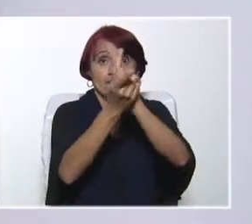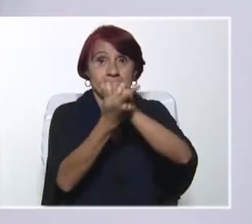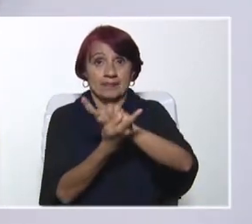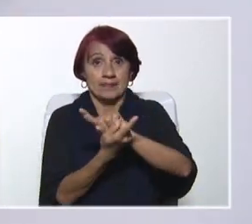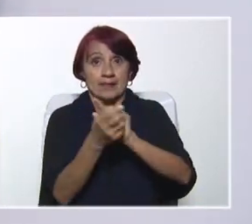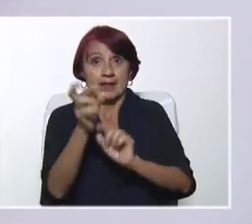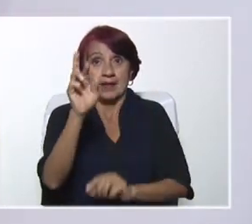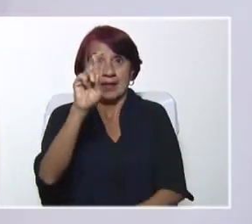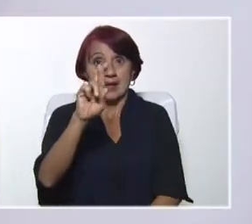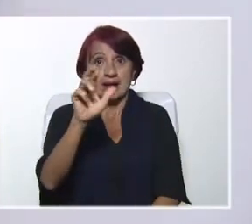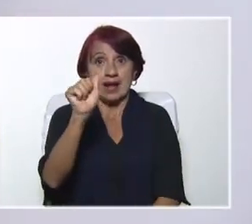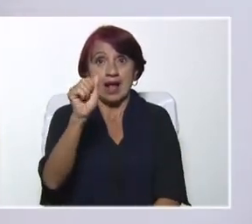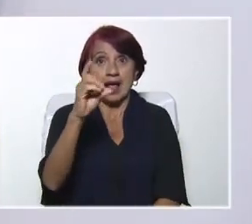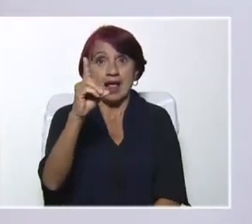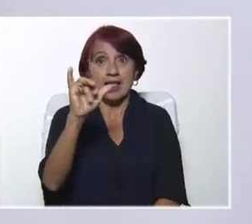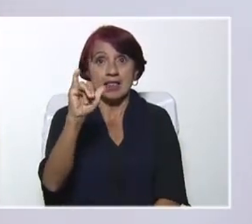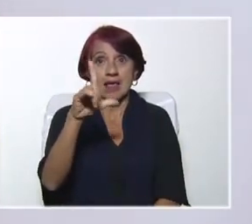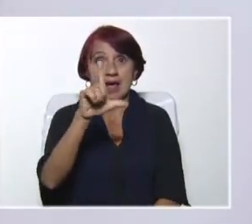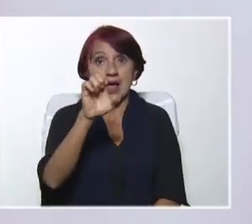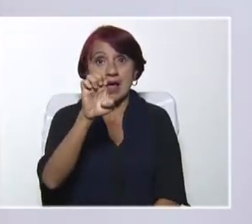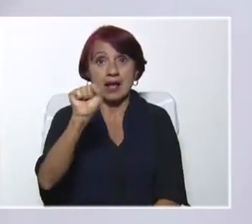radianes.